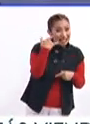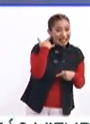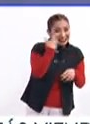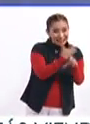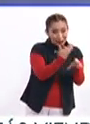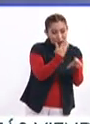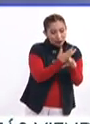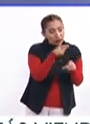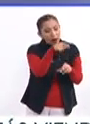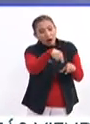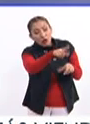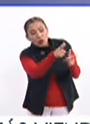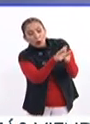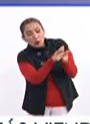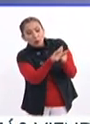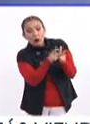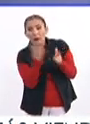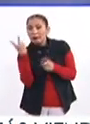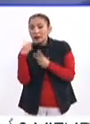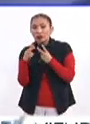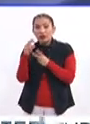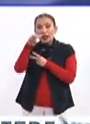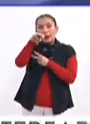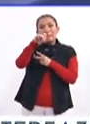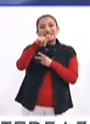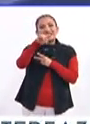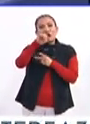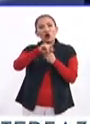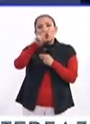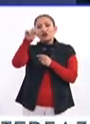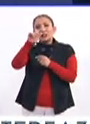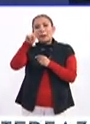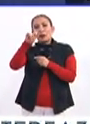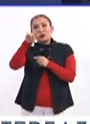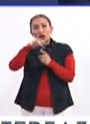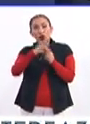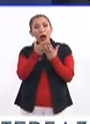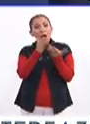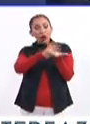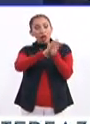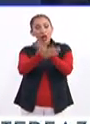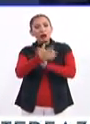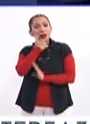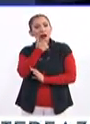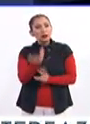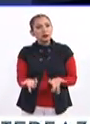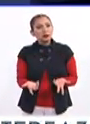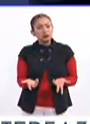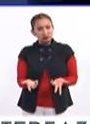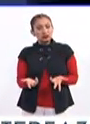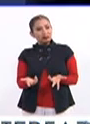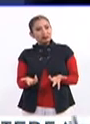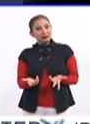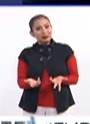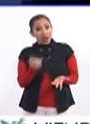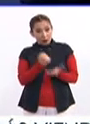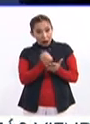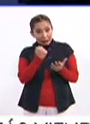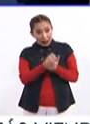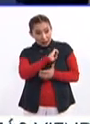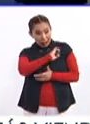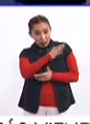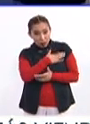Ángeles pasaron del mixteco o del zapoteco, pasaron directo al inglés y no necesariamente pasaron por el